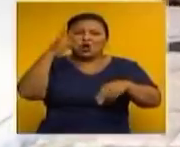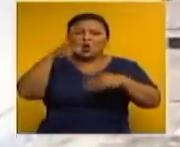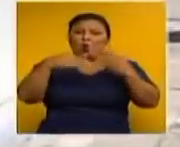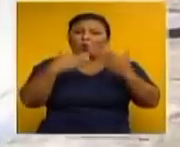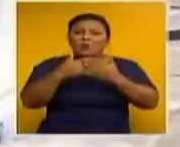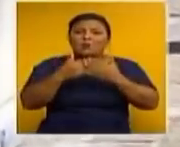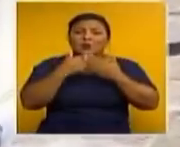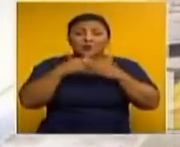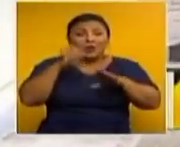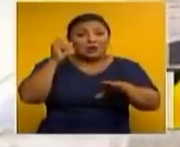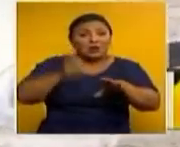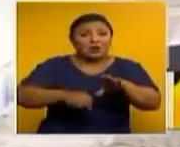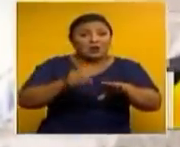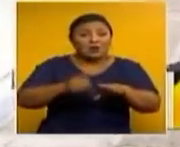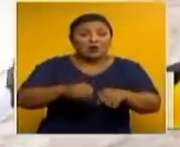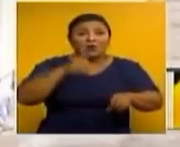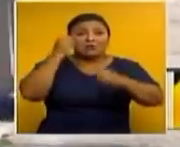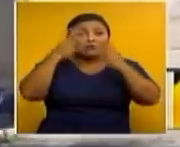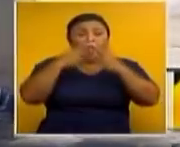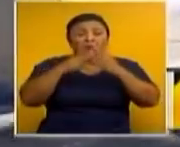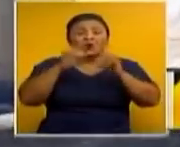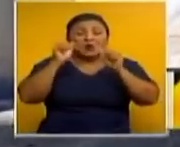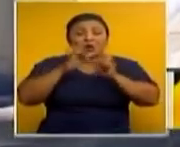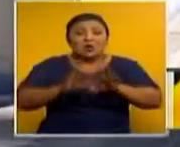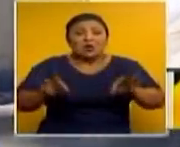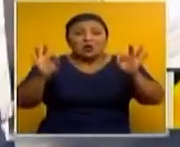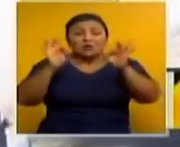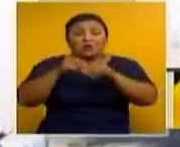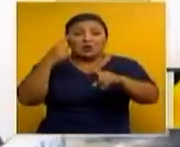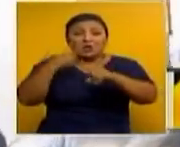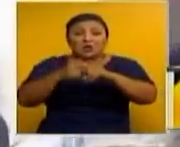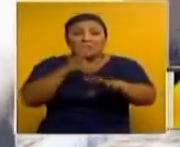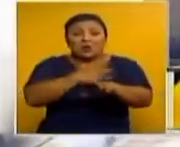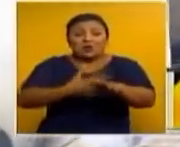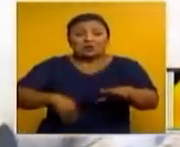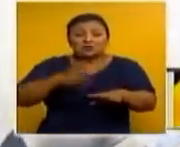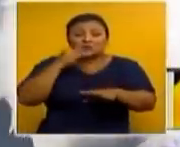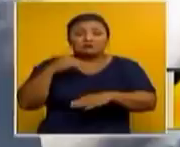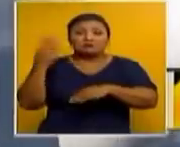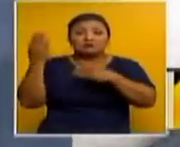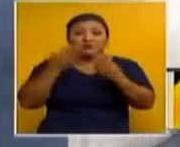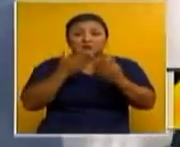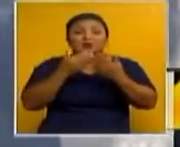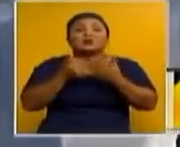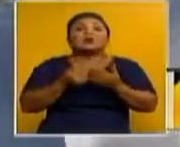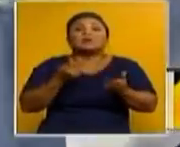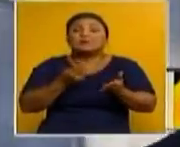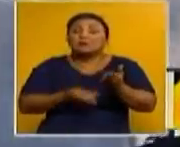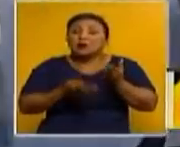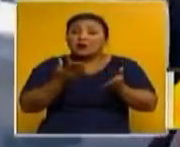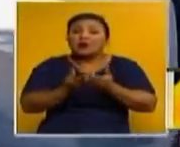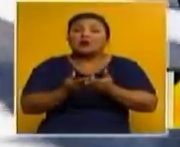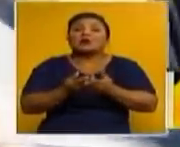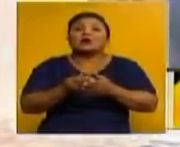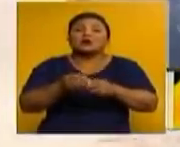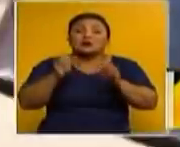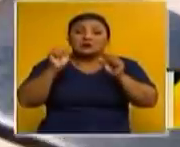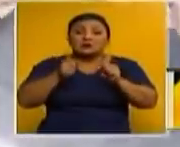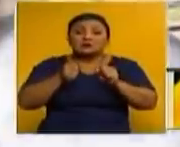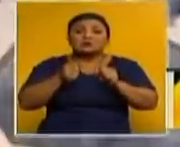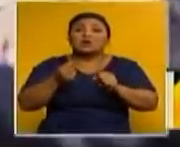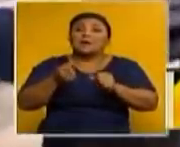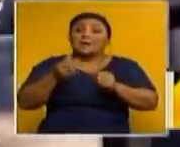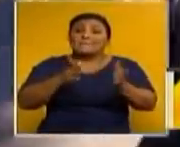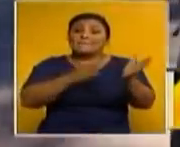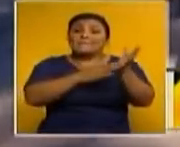El abogado manifestó que es necesaria la comparecencia del expresidente Rafael Correa en estos casos y que se debería solicitar